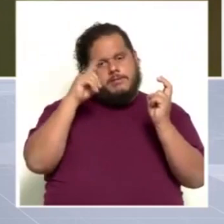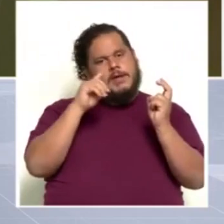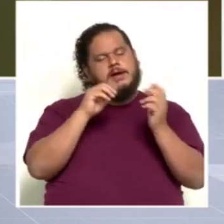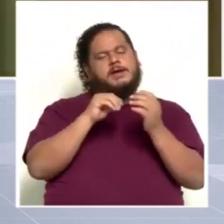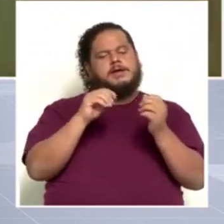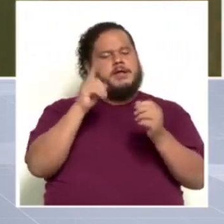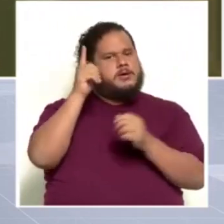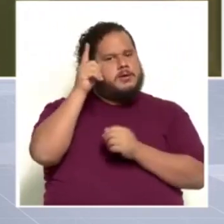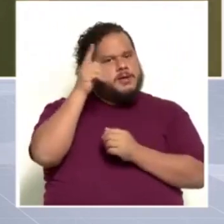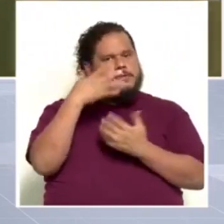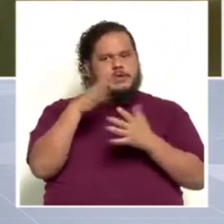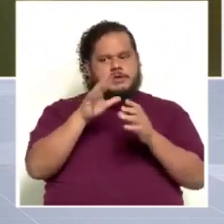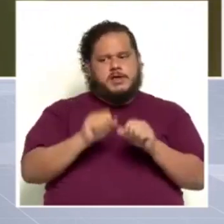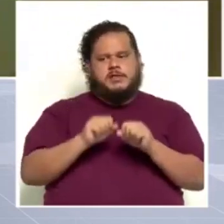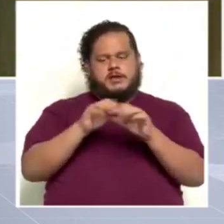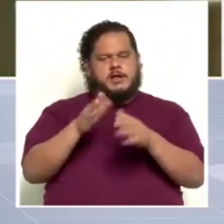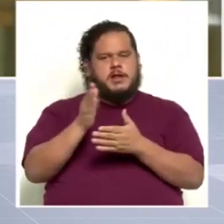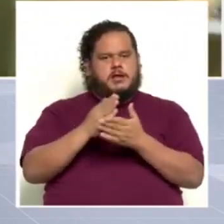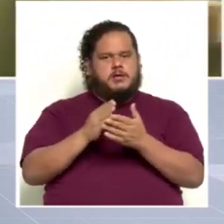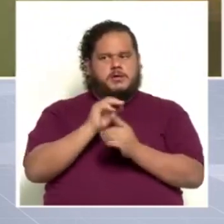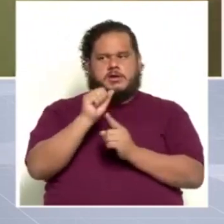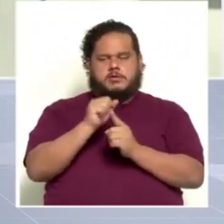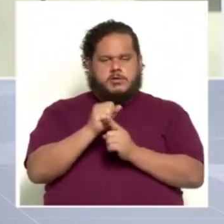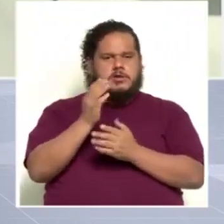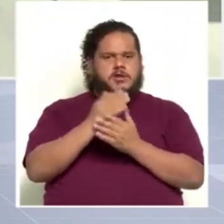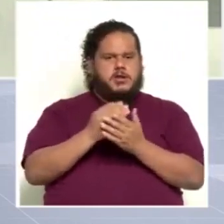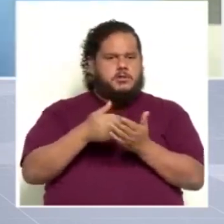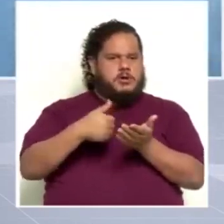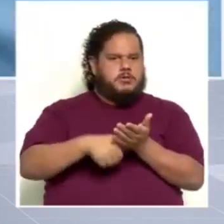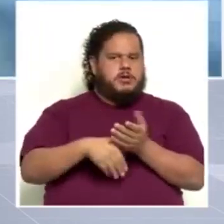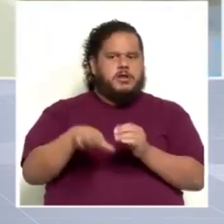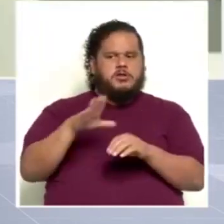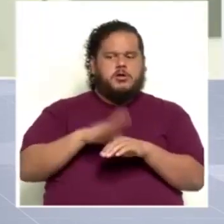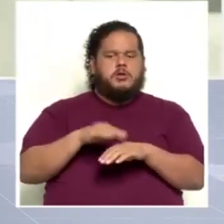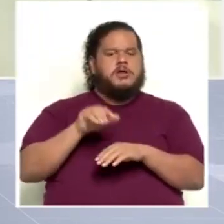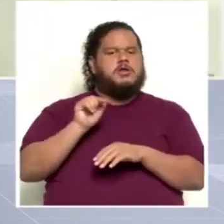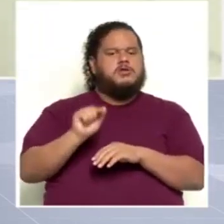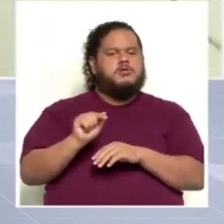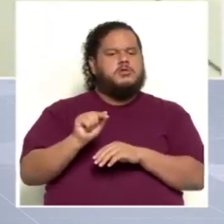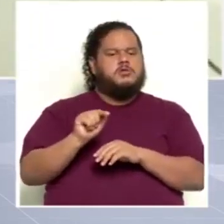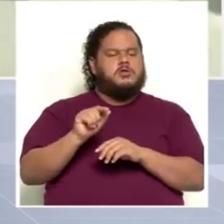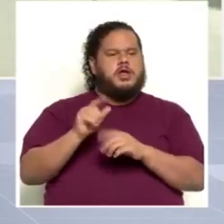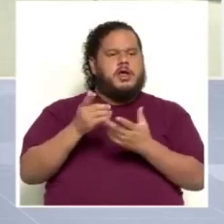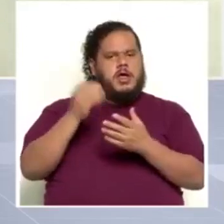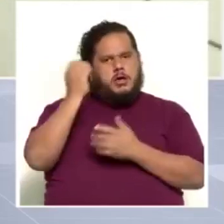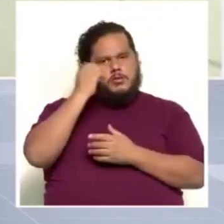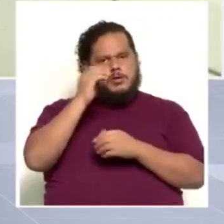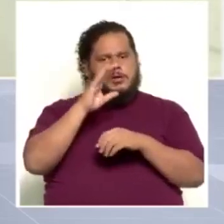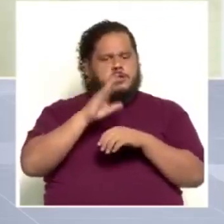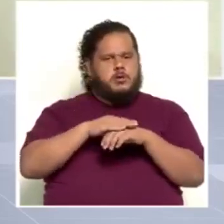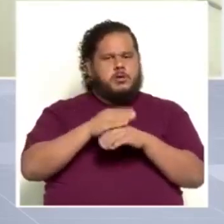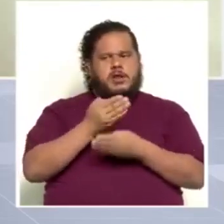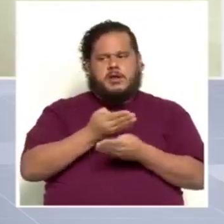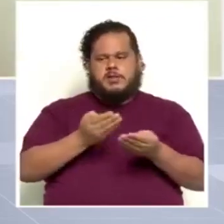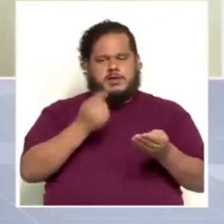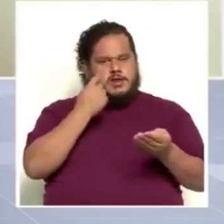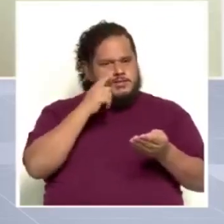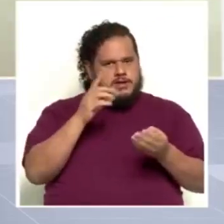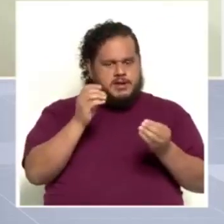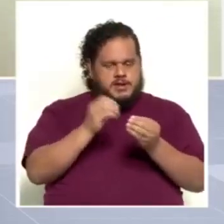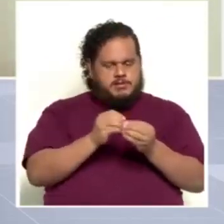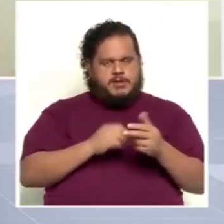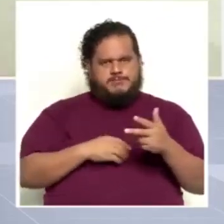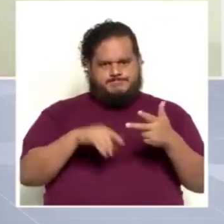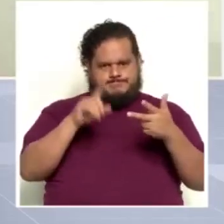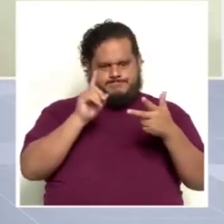que efectivamente ya dejara algunos rastros o algunas huellas respecto a sus posiciones digamos, con materia fiscal y demás. Y el tercer elemento que me